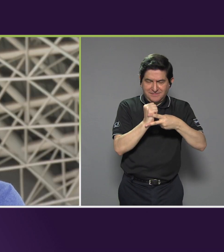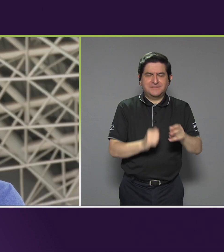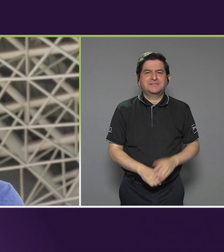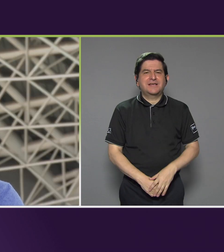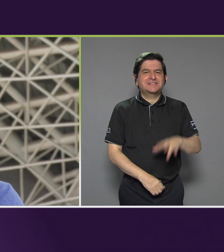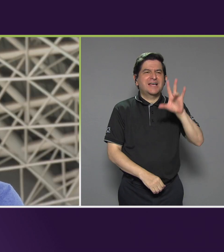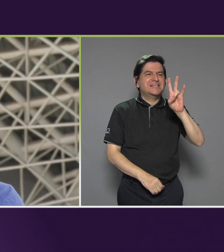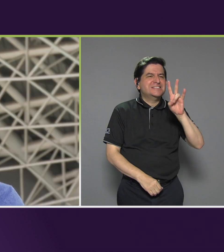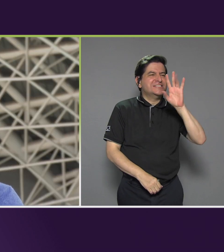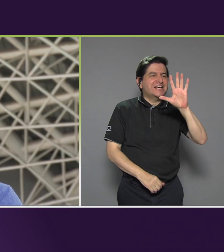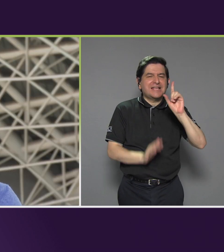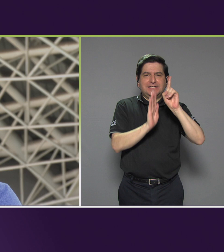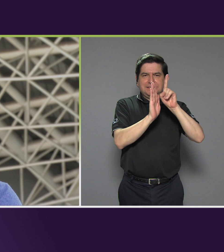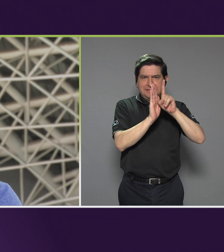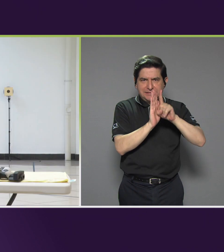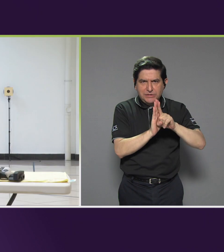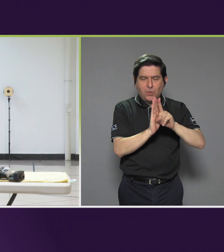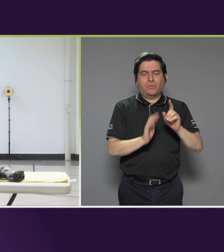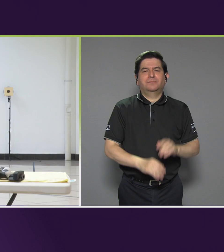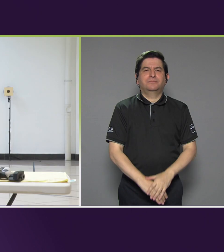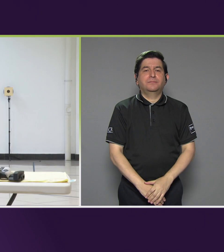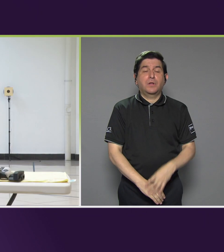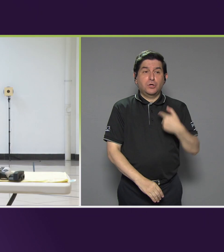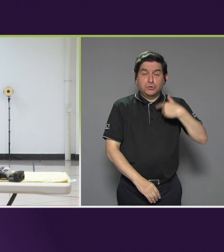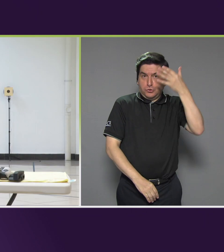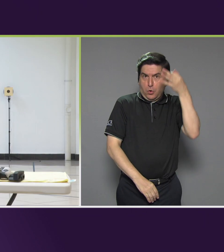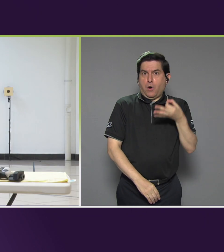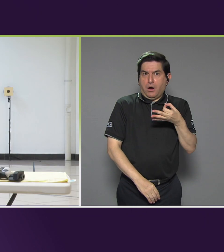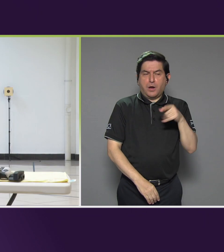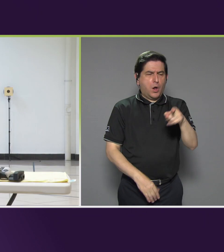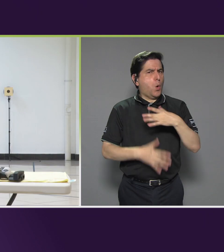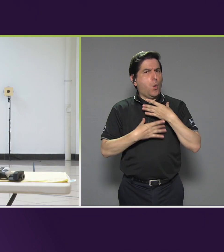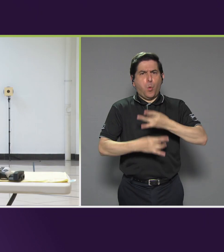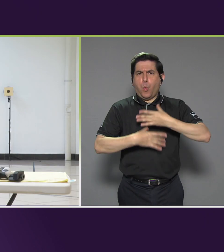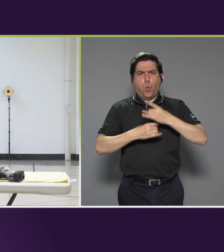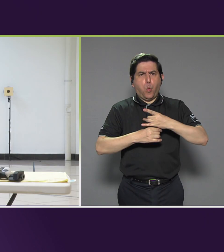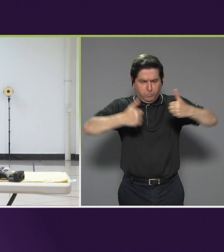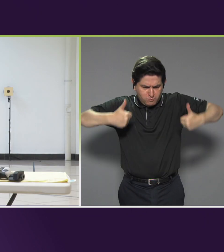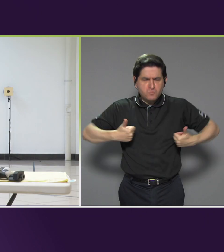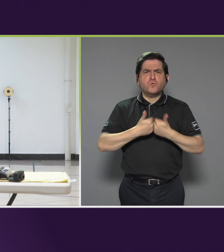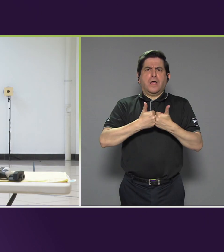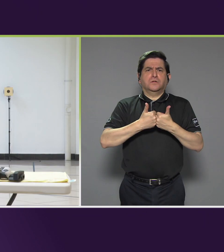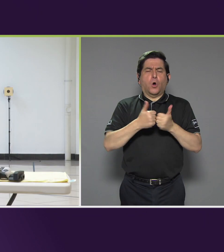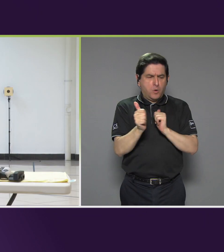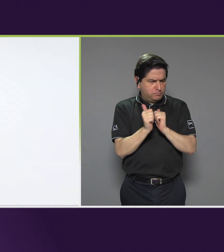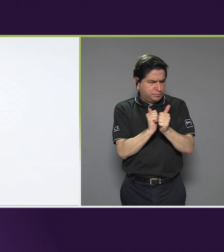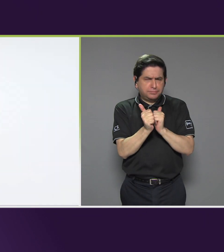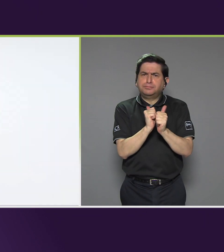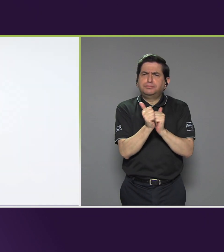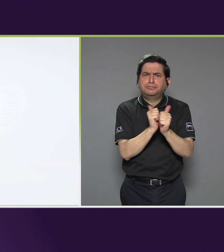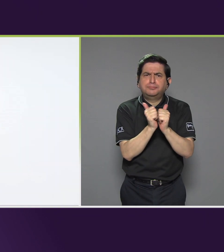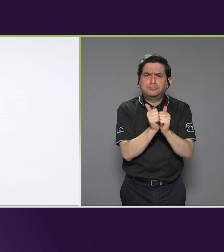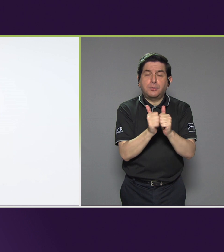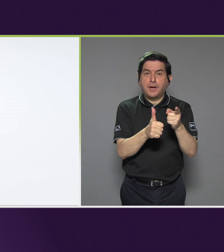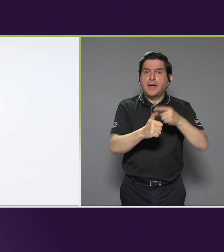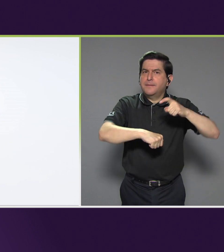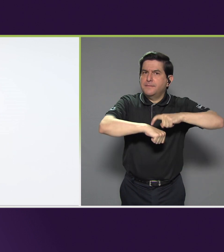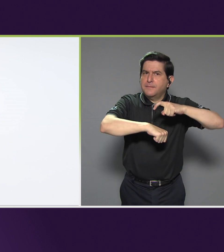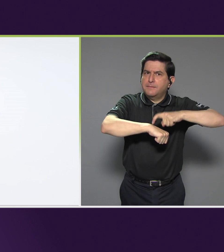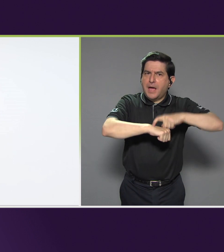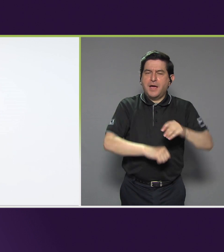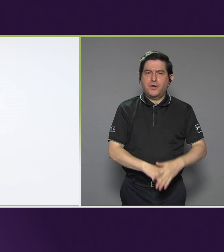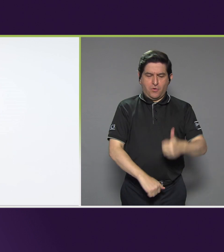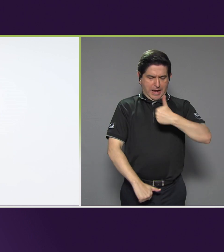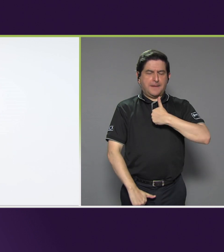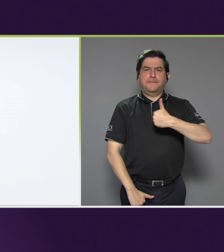en 75 minutos. Bueno, me ha parecido muy interesante, muy retador. Es una competencia, en primer lugar,